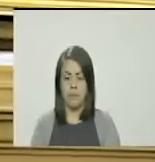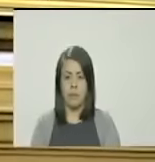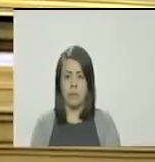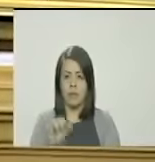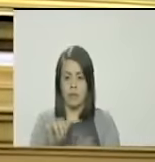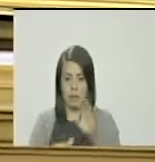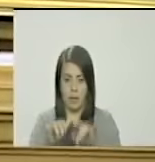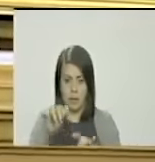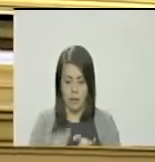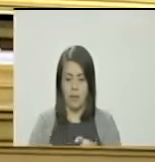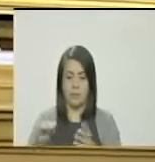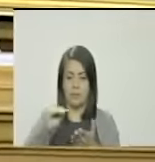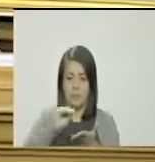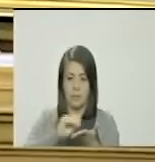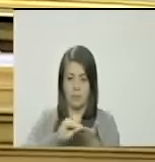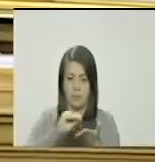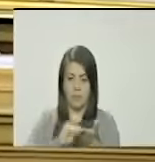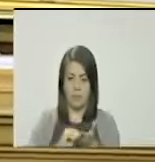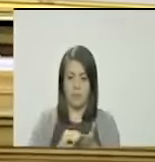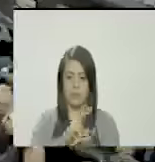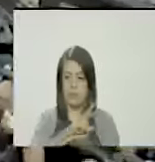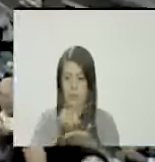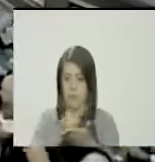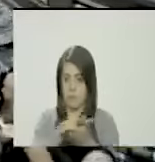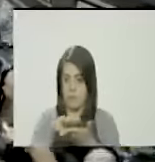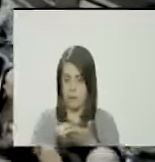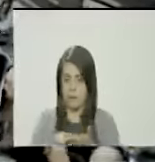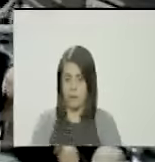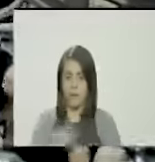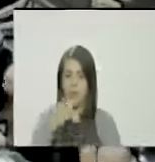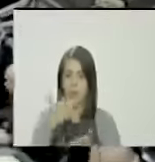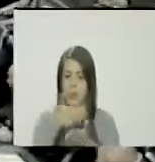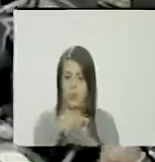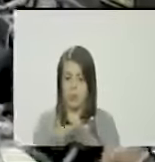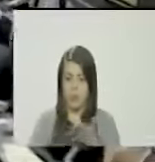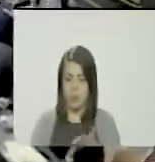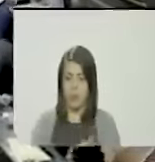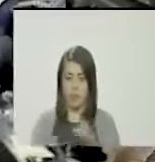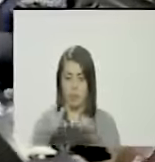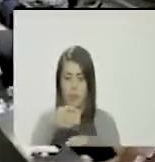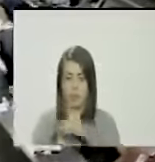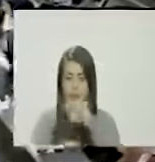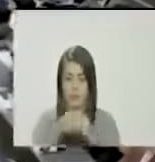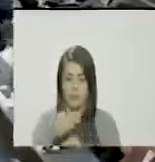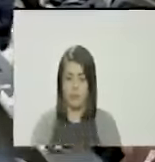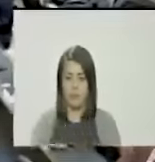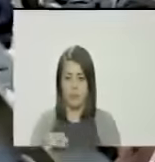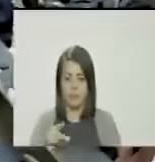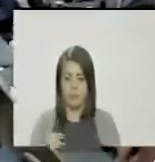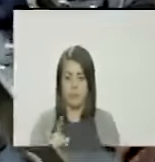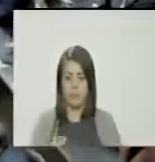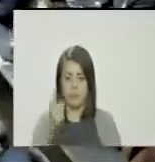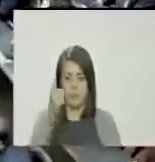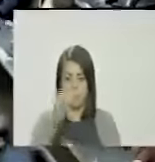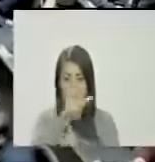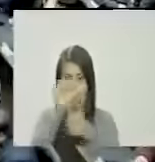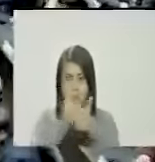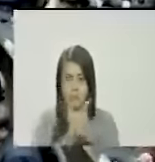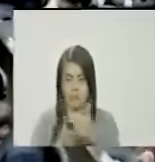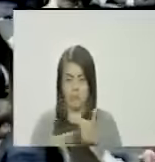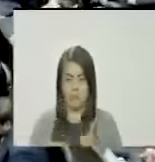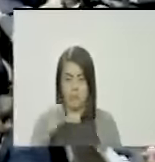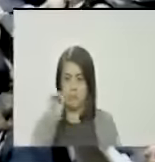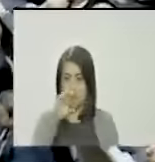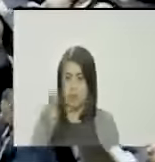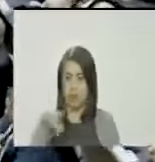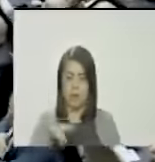Ciudadano secretario accidental, sírvase dar lectura a las propuestas para primera vicepresidencia